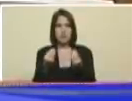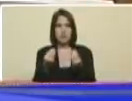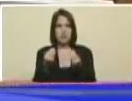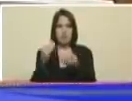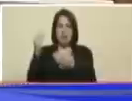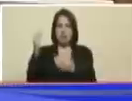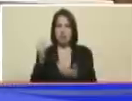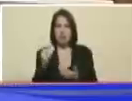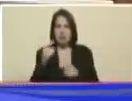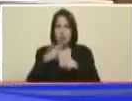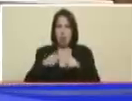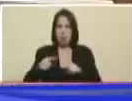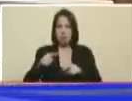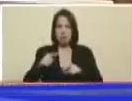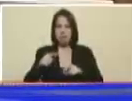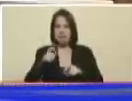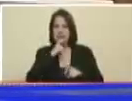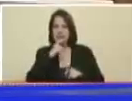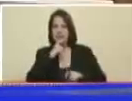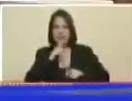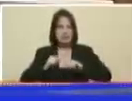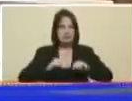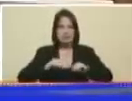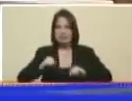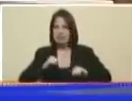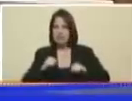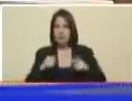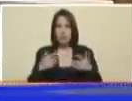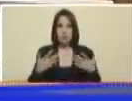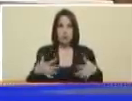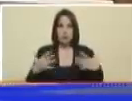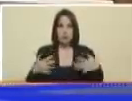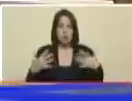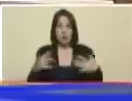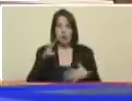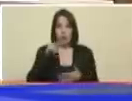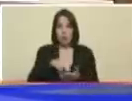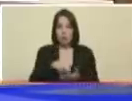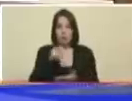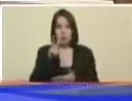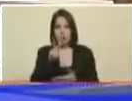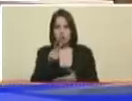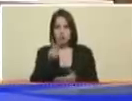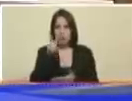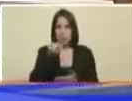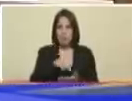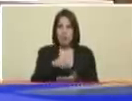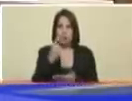vinieron aquellos momentos turbulentos, 2002, 2001, 2002,